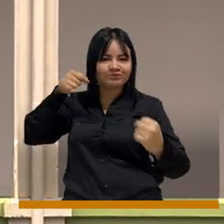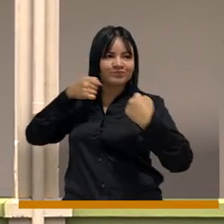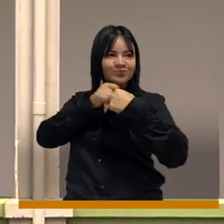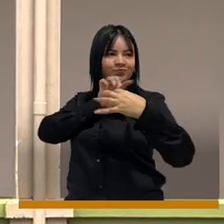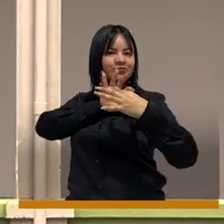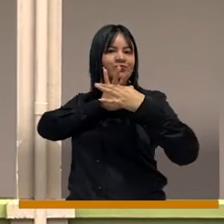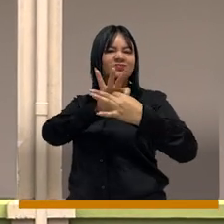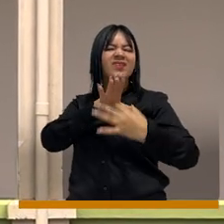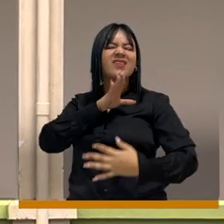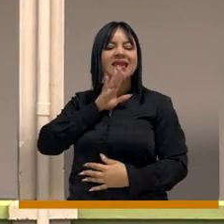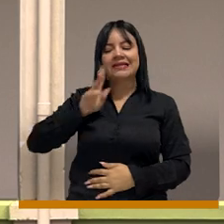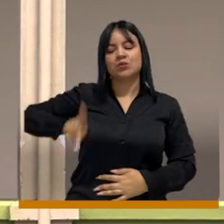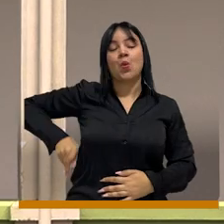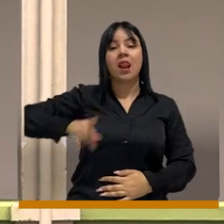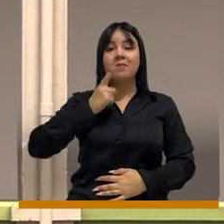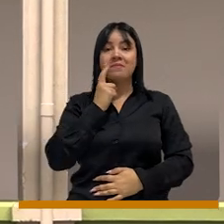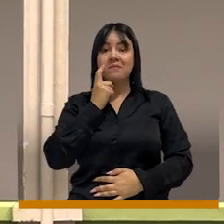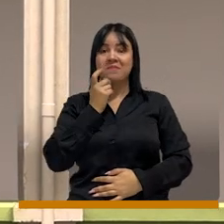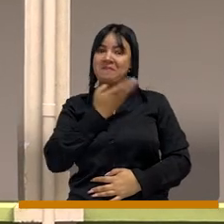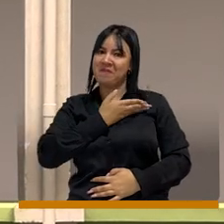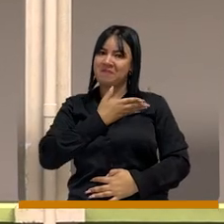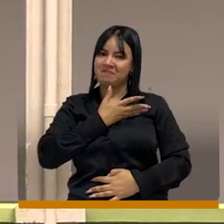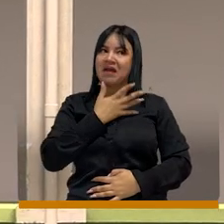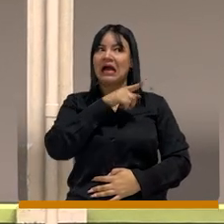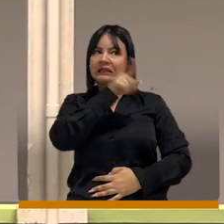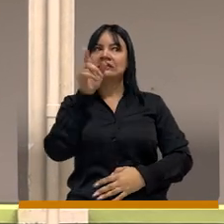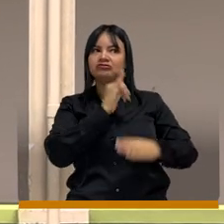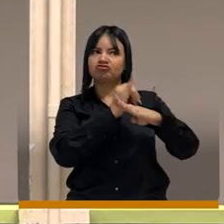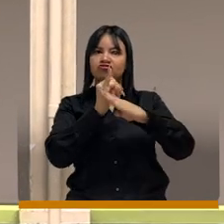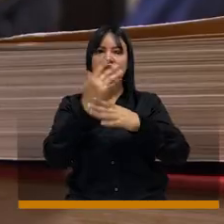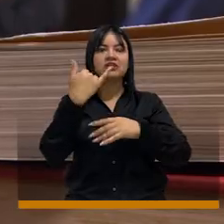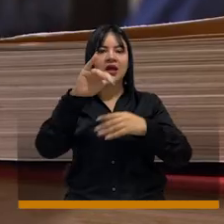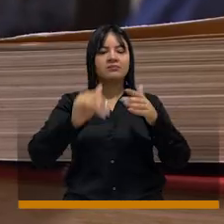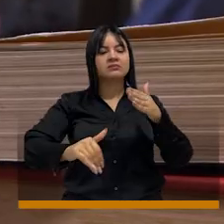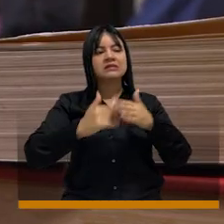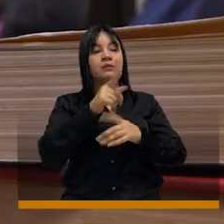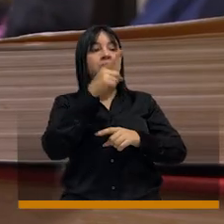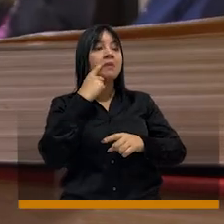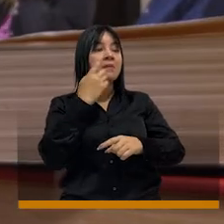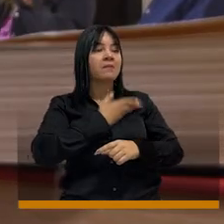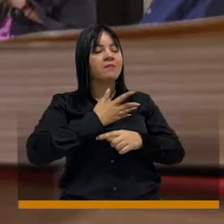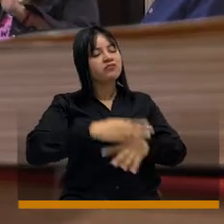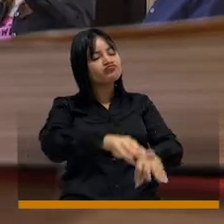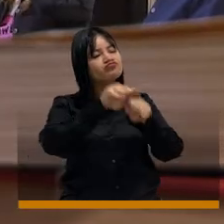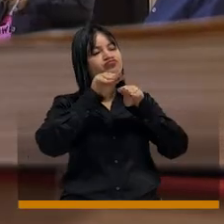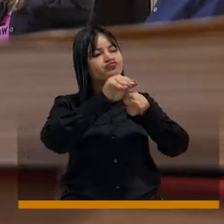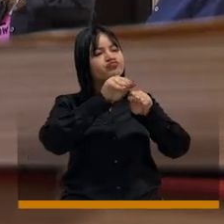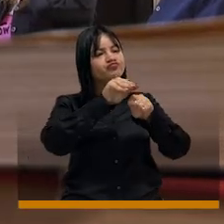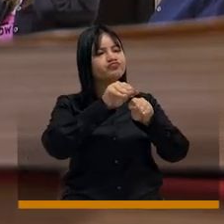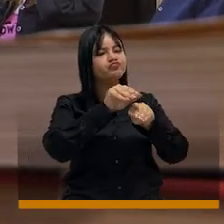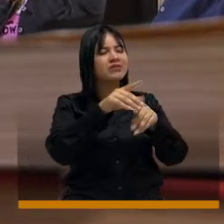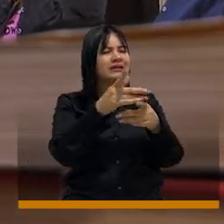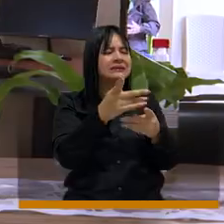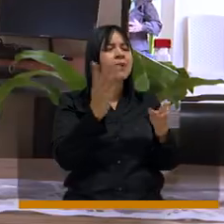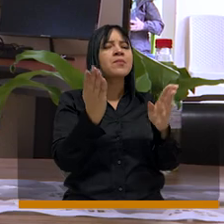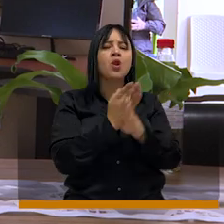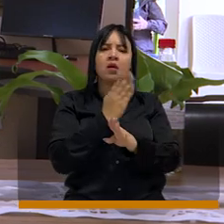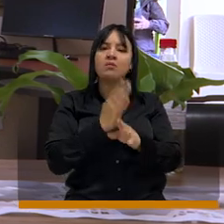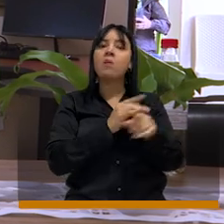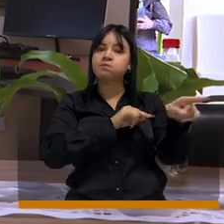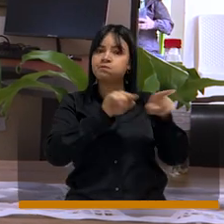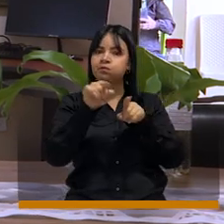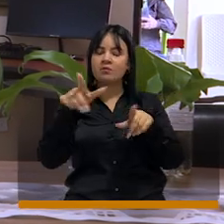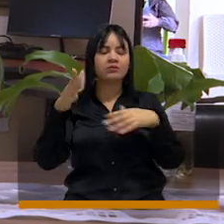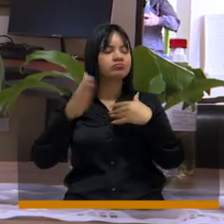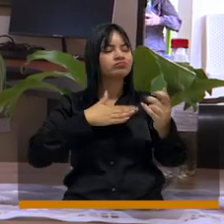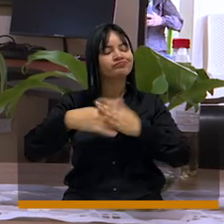padres en la instituciónes educativas hemos empezado a dar unas charlas con los padres de familia Qué gran problemática